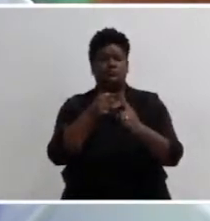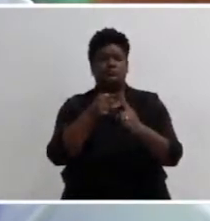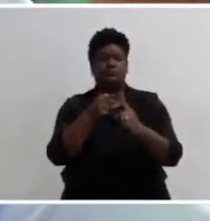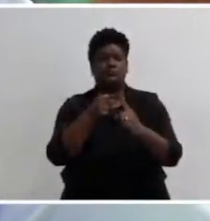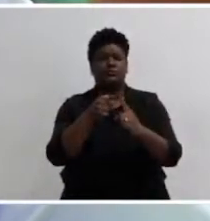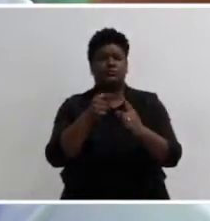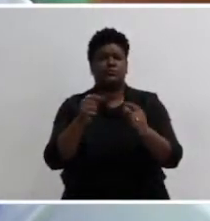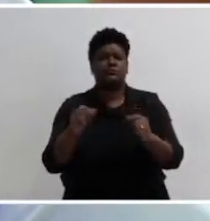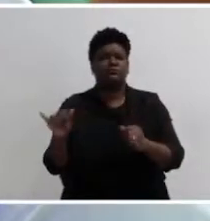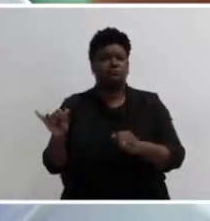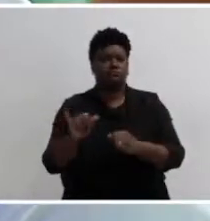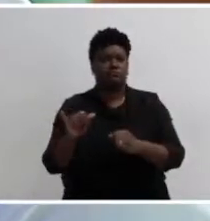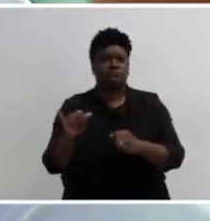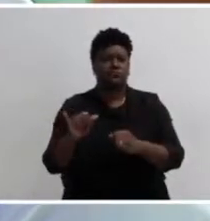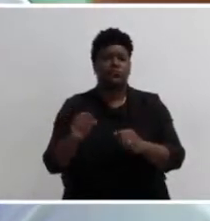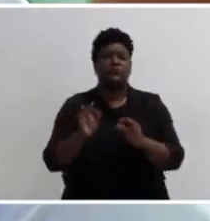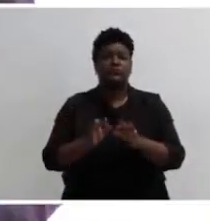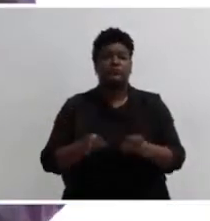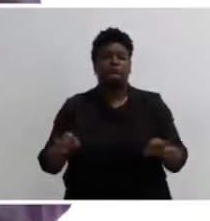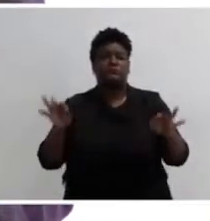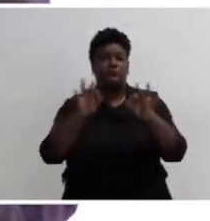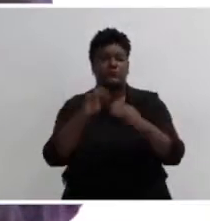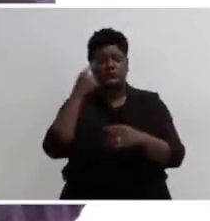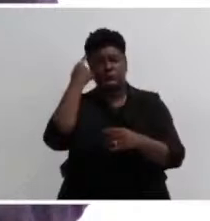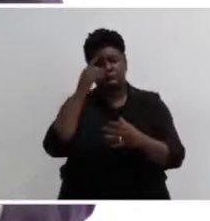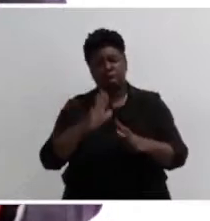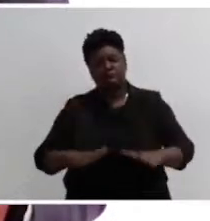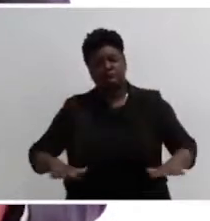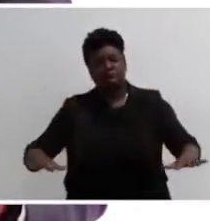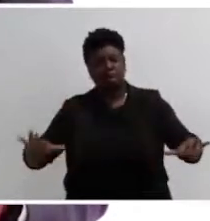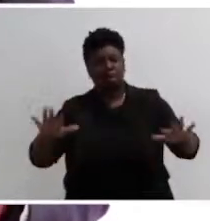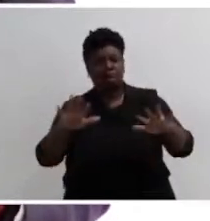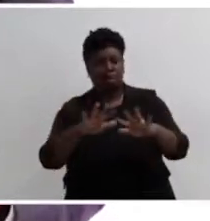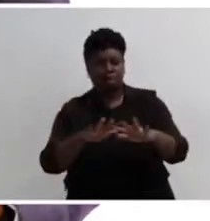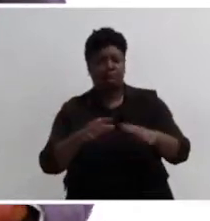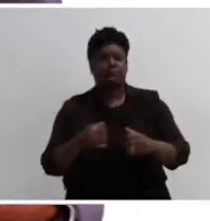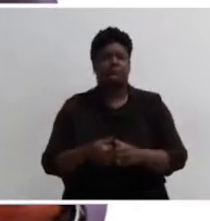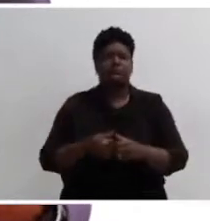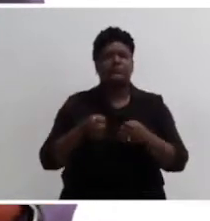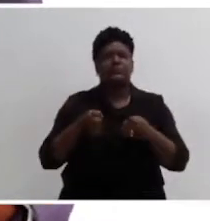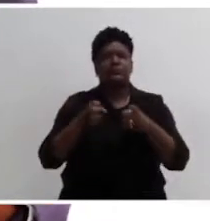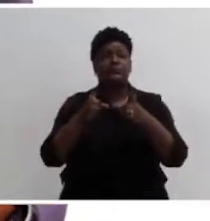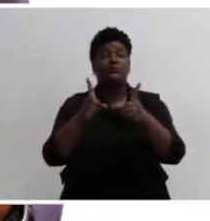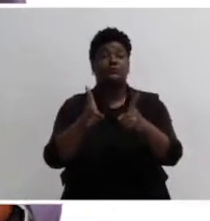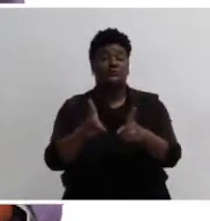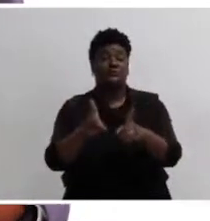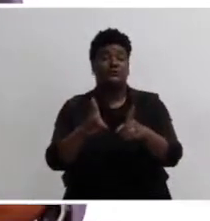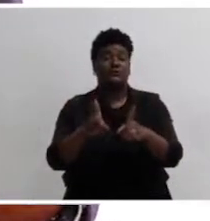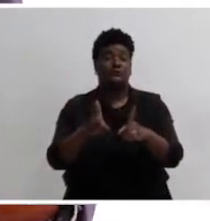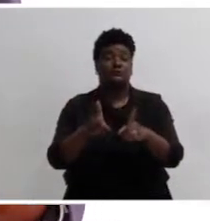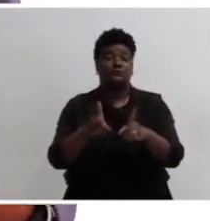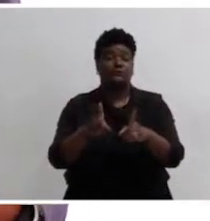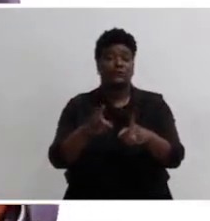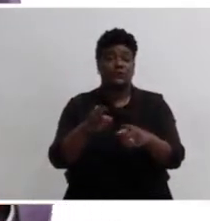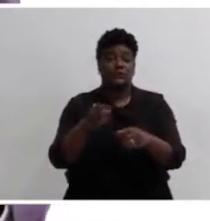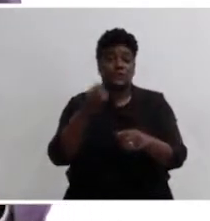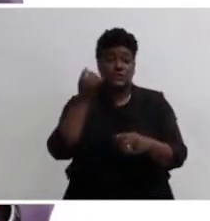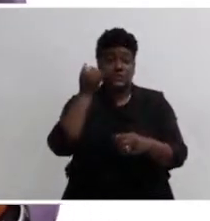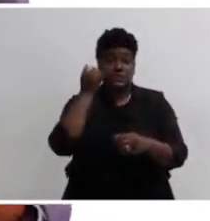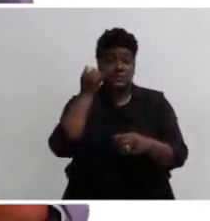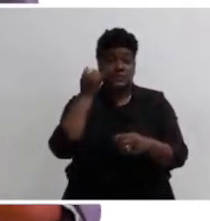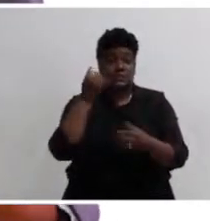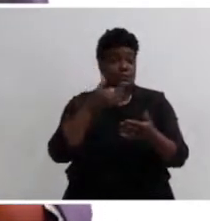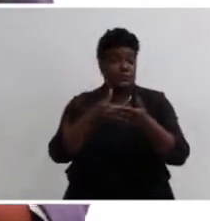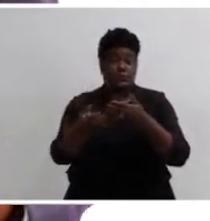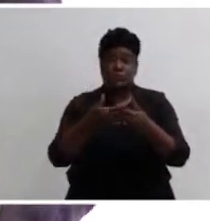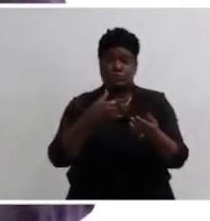una región o en un país o en un área, y eso es la educación, ¿sí? Sin ellos, por más que exista la tecnología,